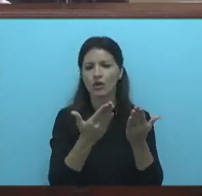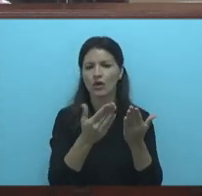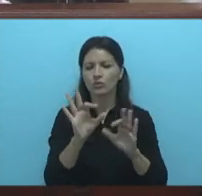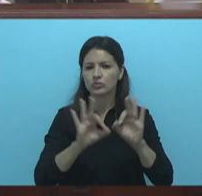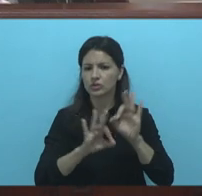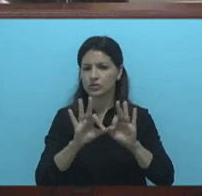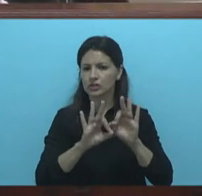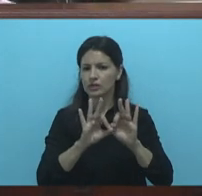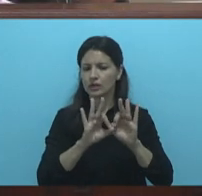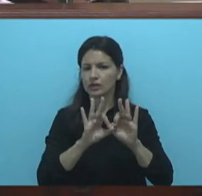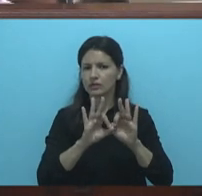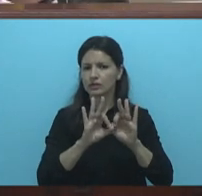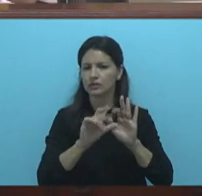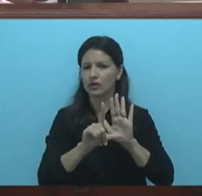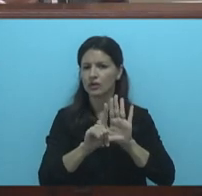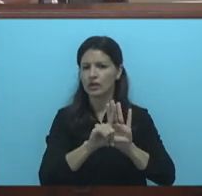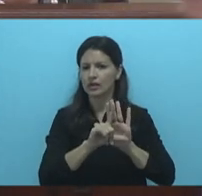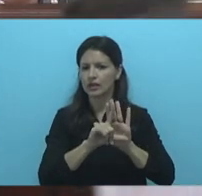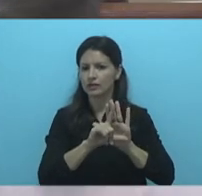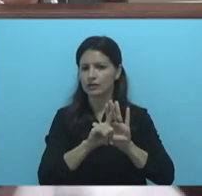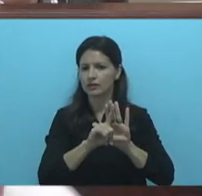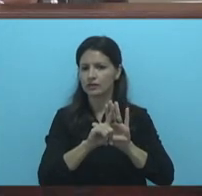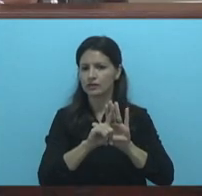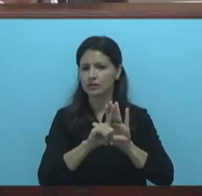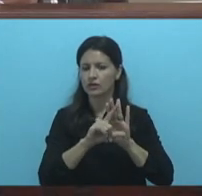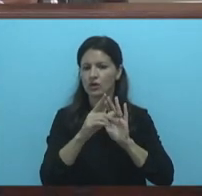número 10, sí cuenta con dictamen, es el proyecto de ley